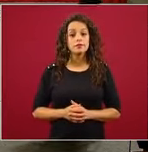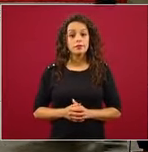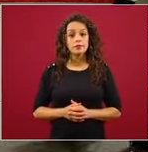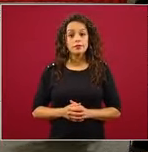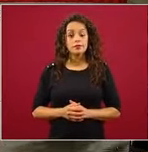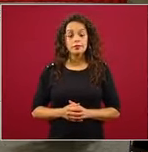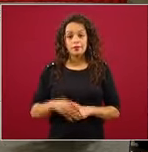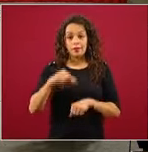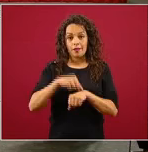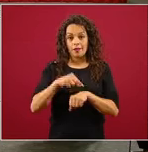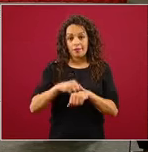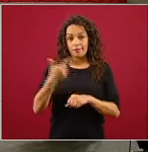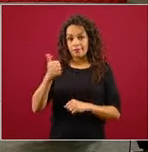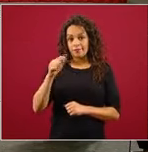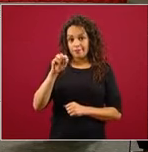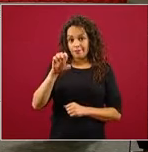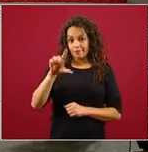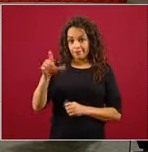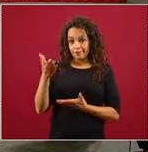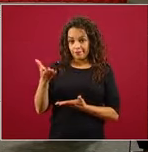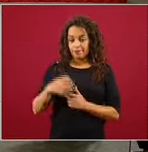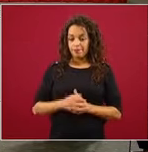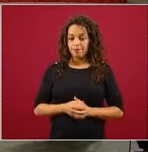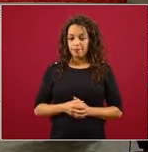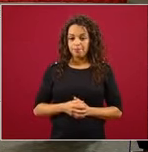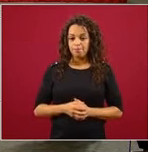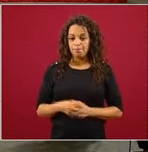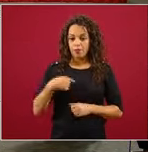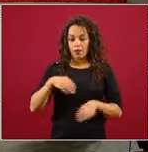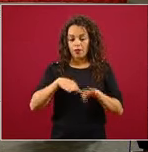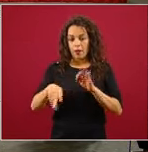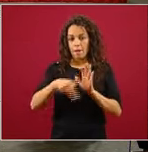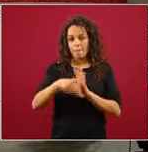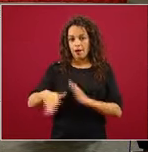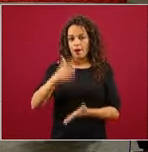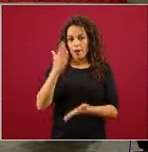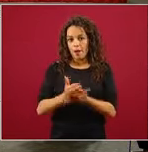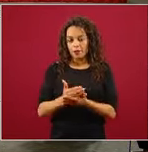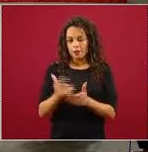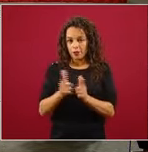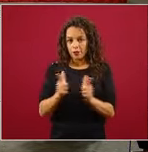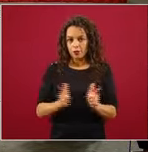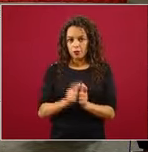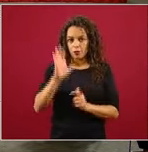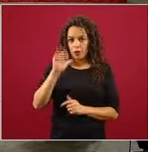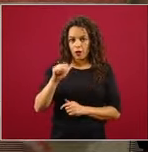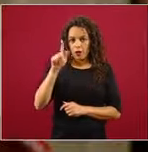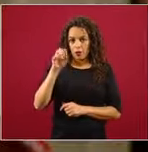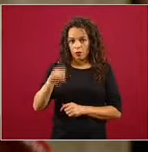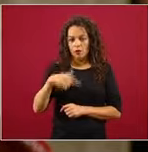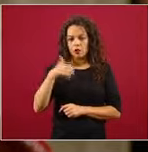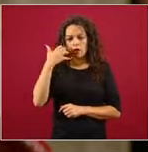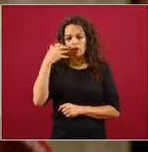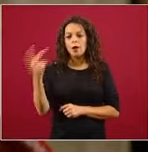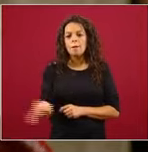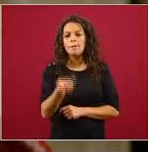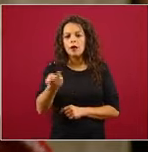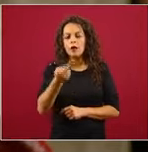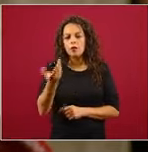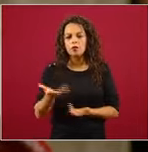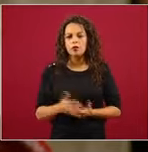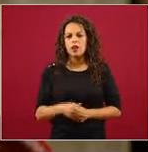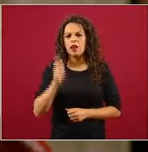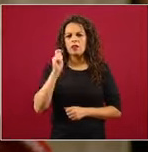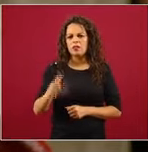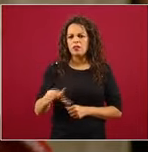Doctor Gatell, Héctor García de Diario Basta y Grupo Catán. Quiero preguntarle pues esta polémica que se ha